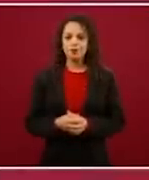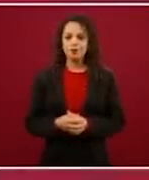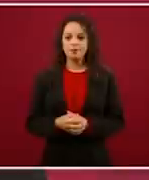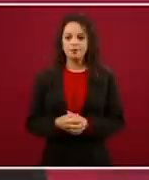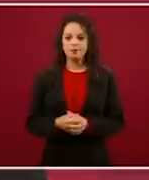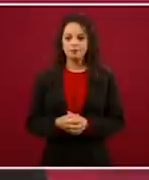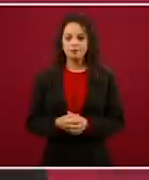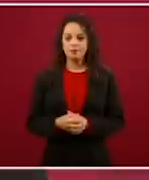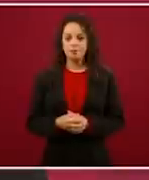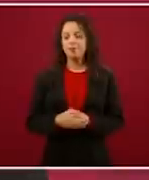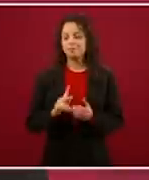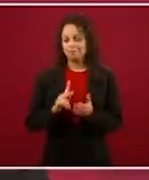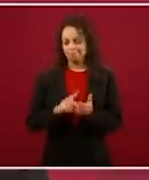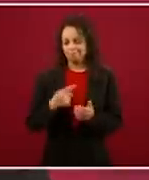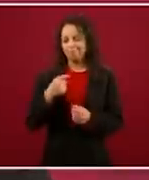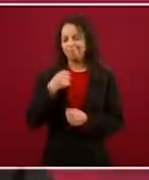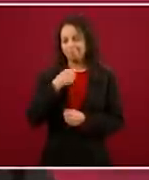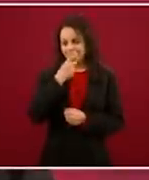Repito,